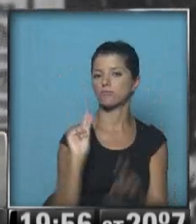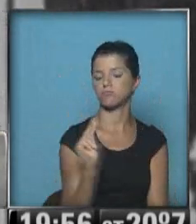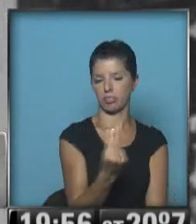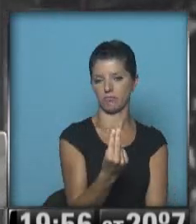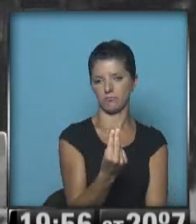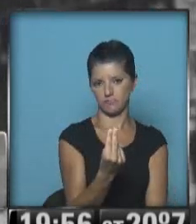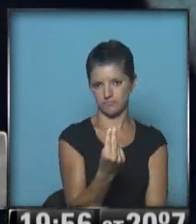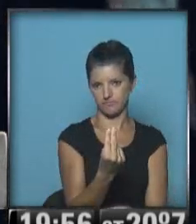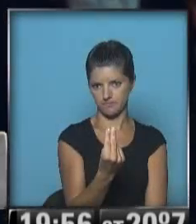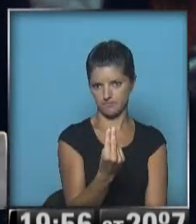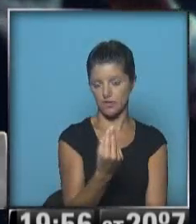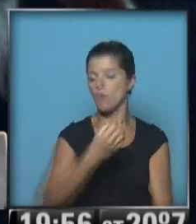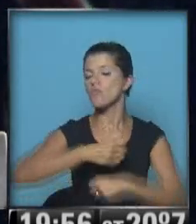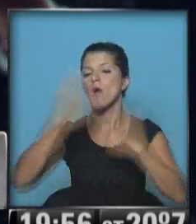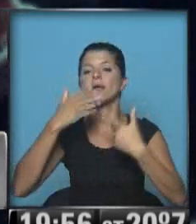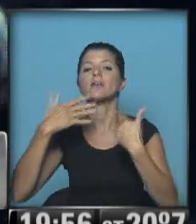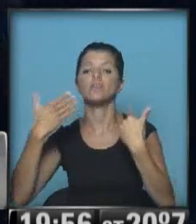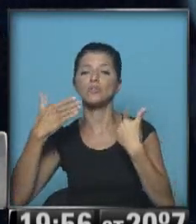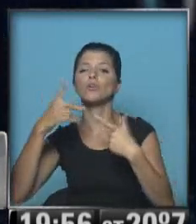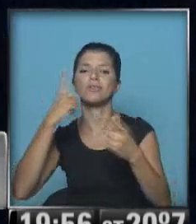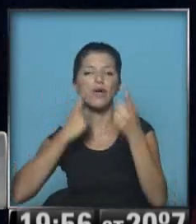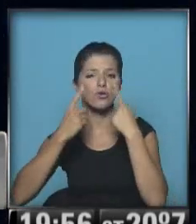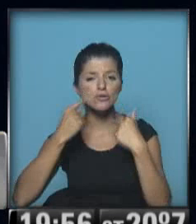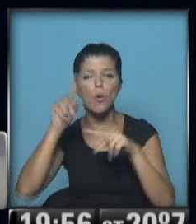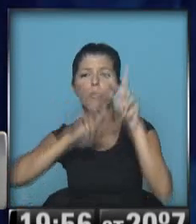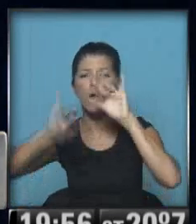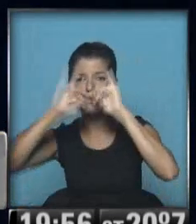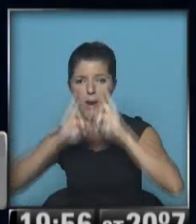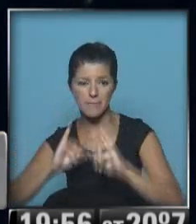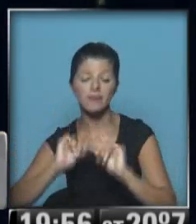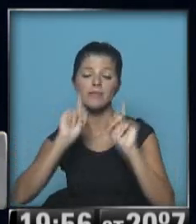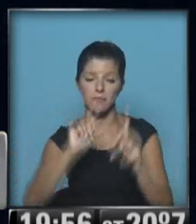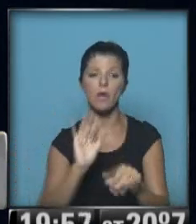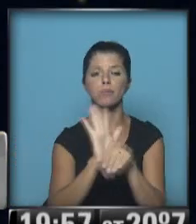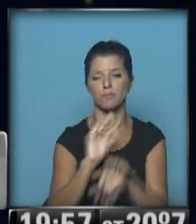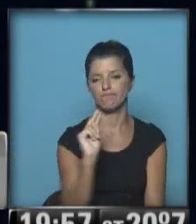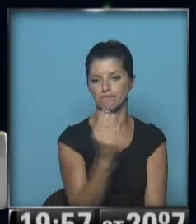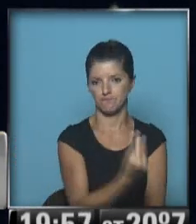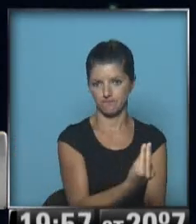muere cualquier posibilidad de control Pacífico muere con él